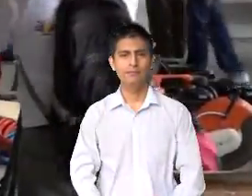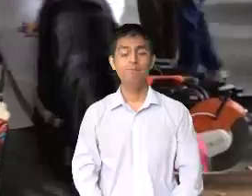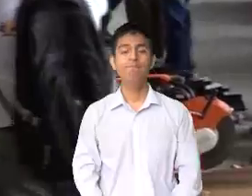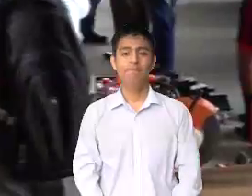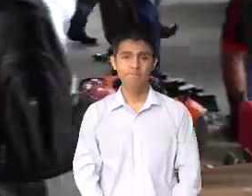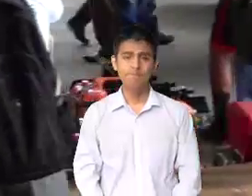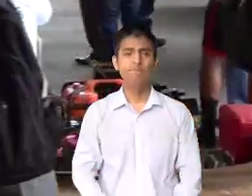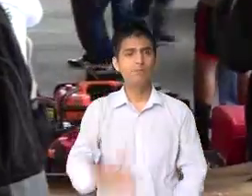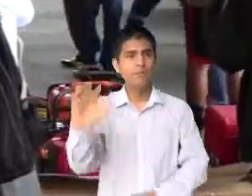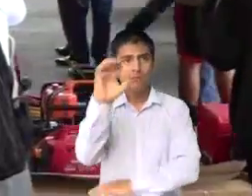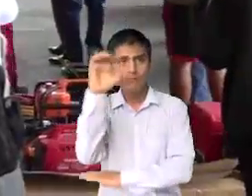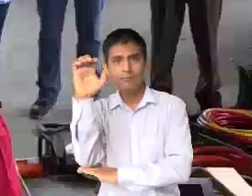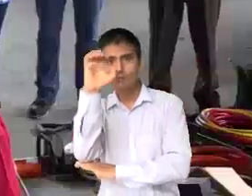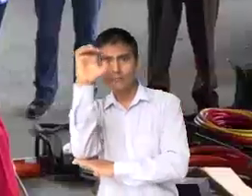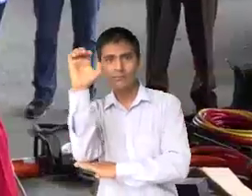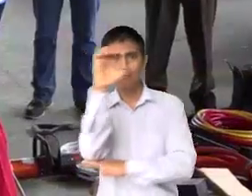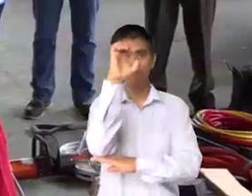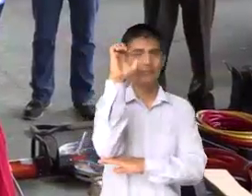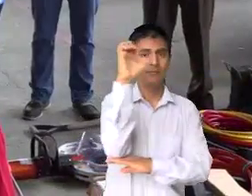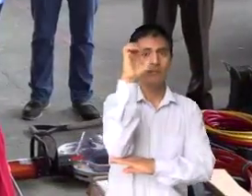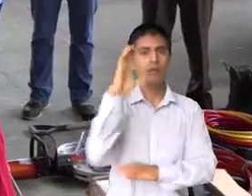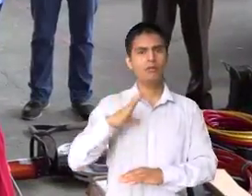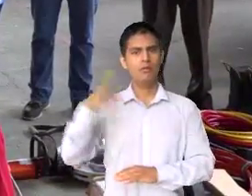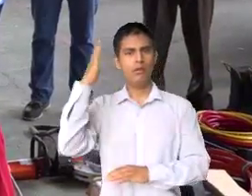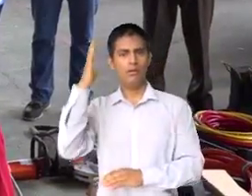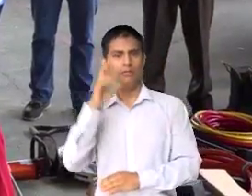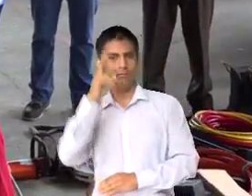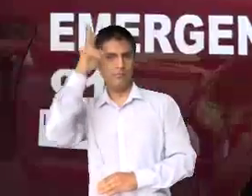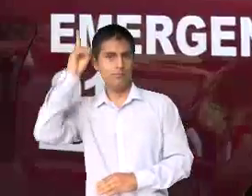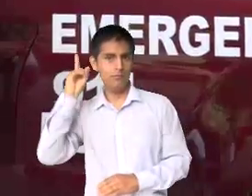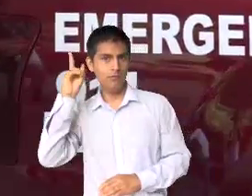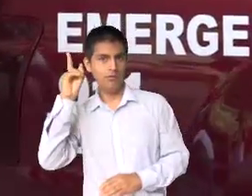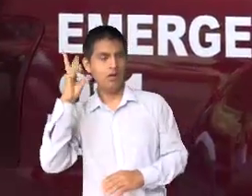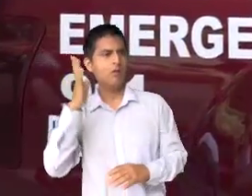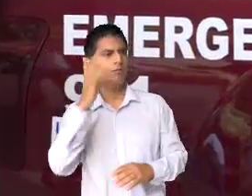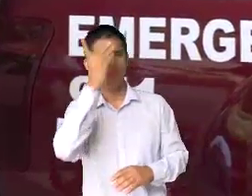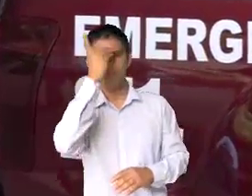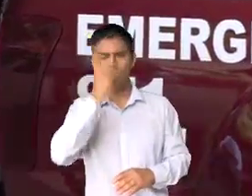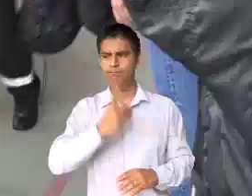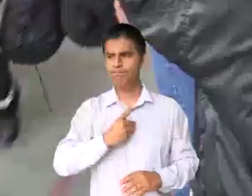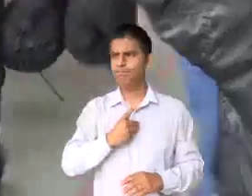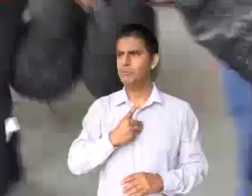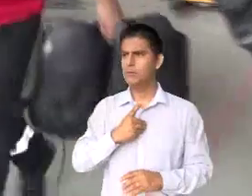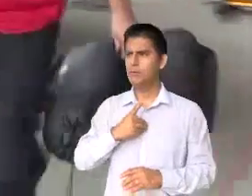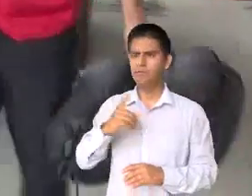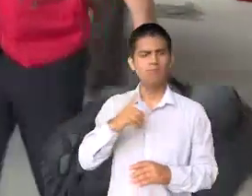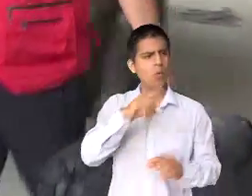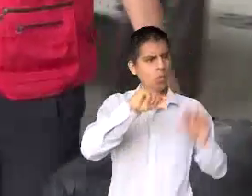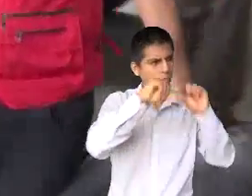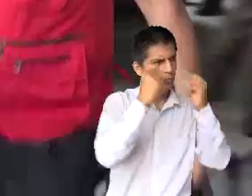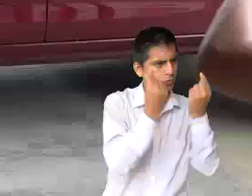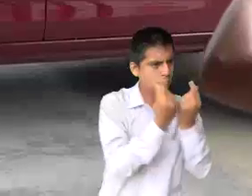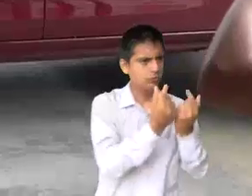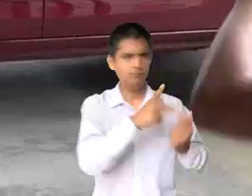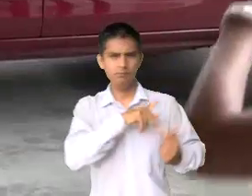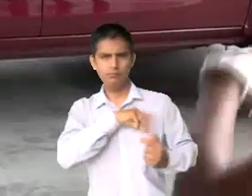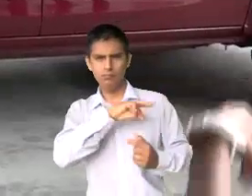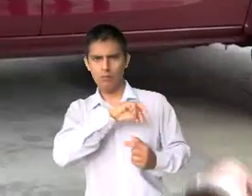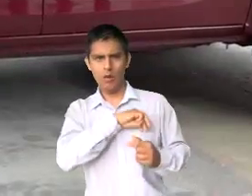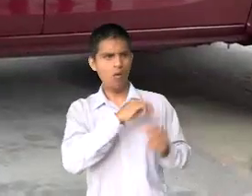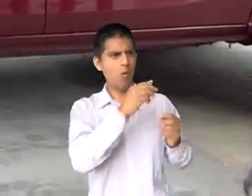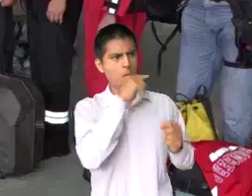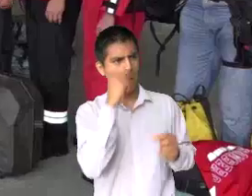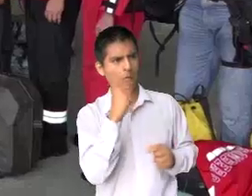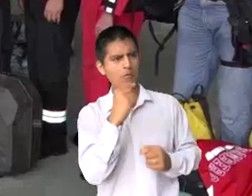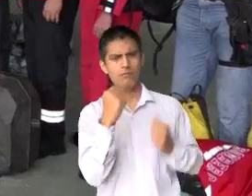Ante esta emergencia nacional, el señor alcalde Vinicio Vega decide enviar al lugar donde se produjo la tragedia a un grupo